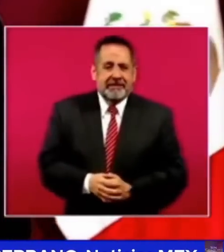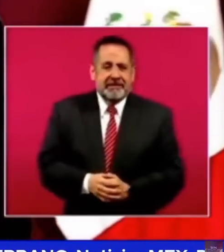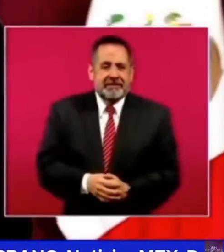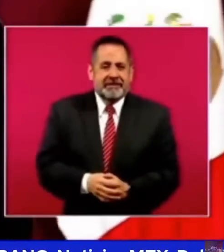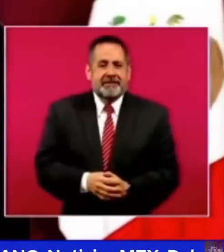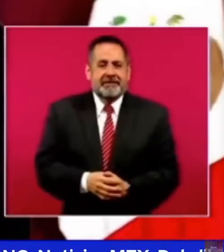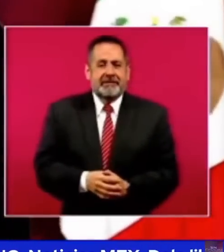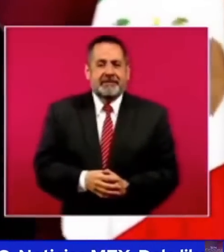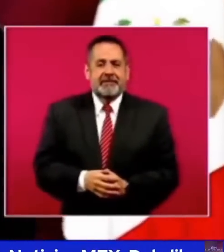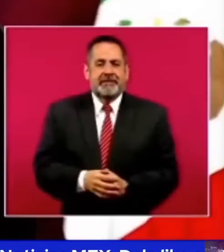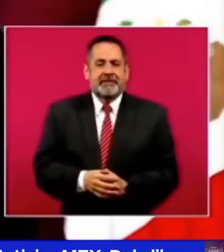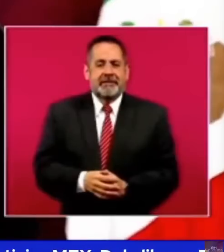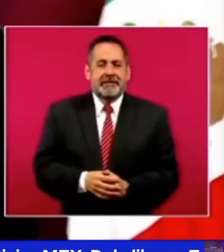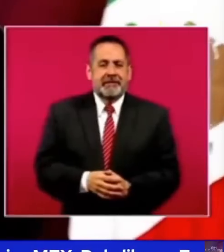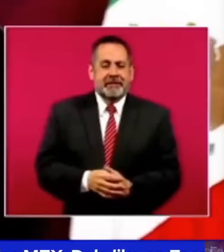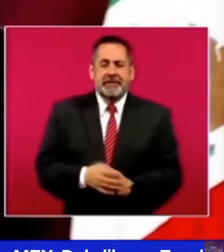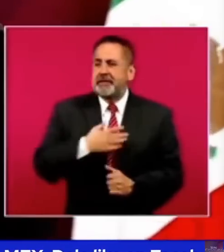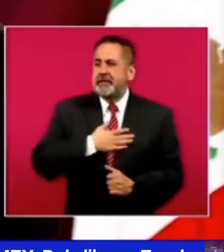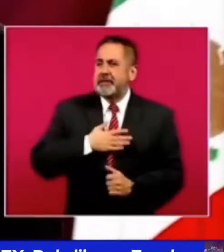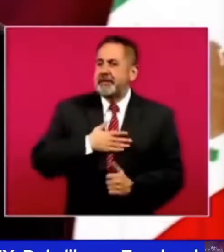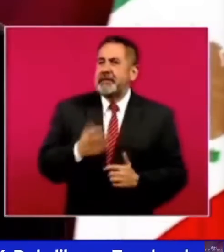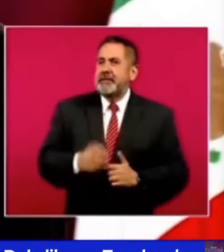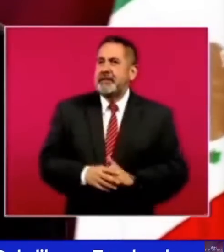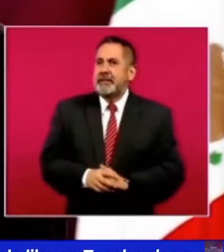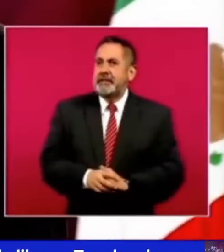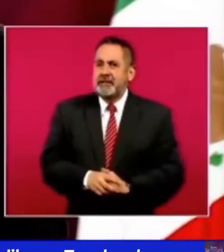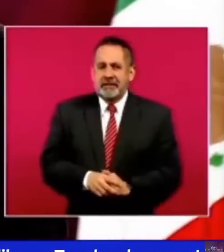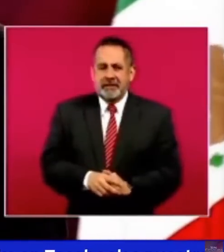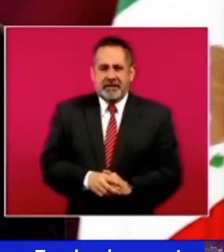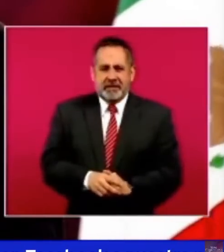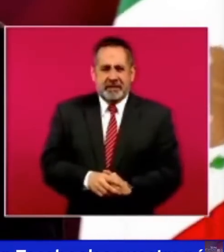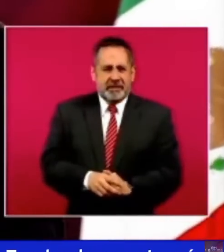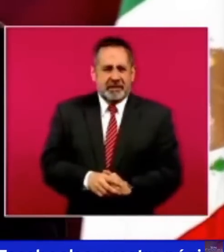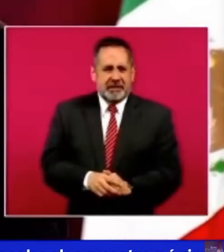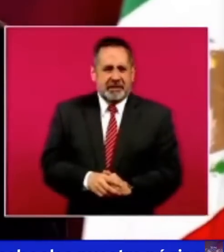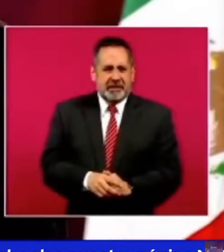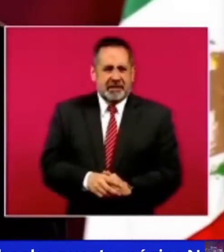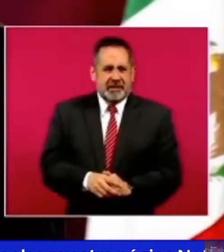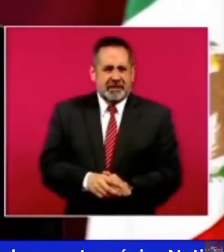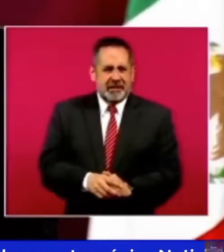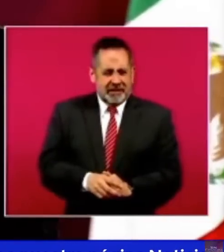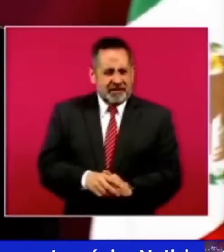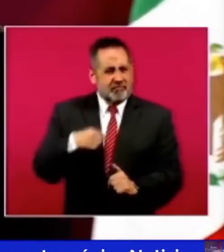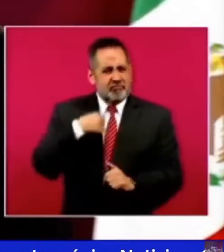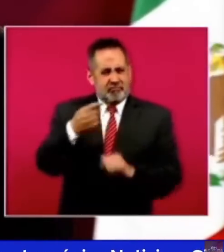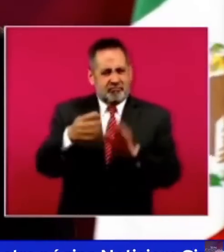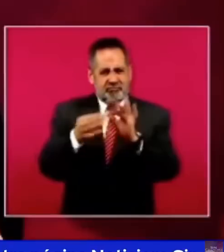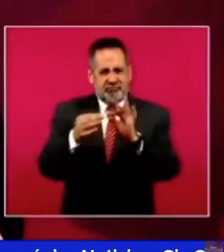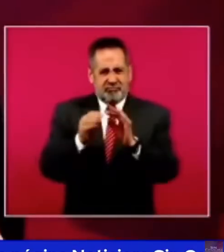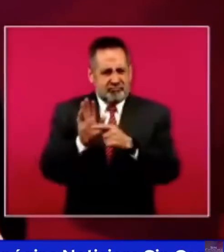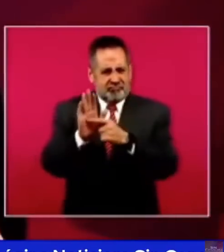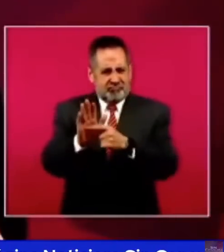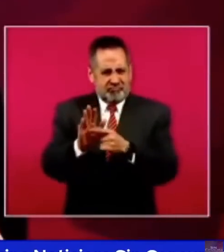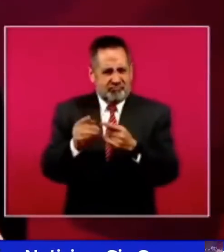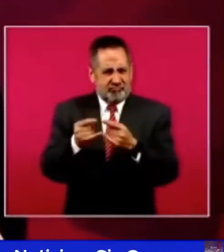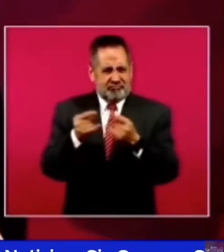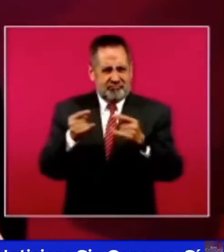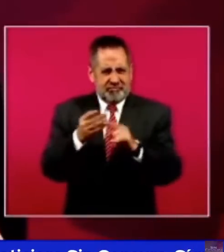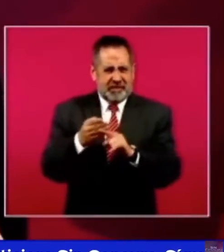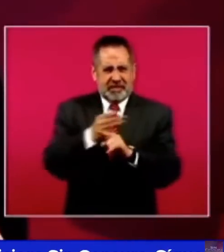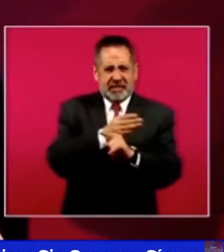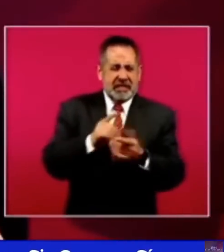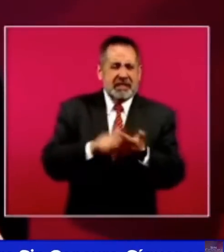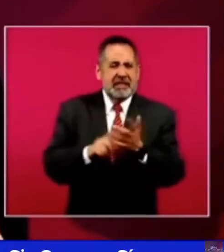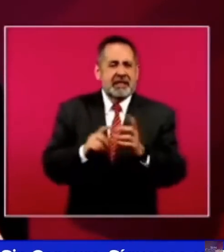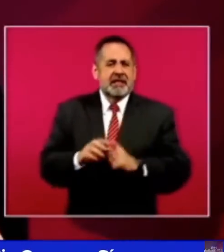Yo les voy a poner como antecedente que en